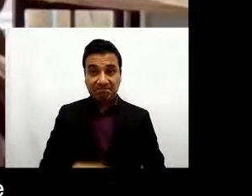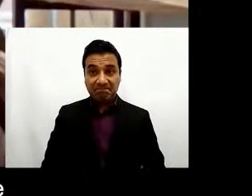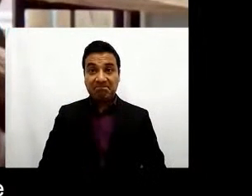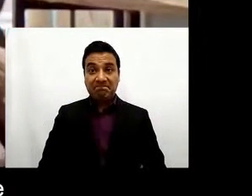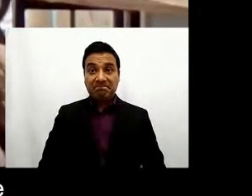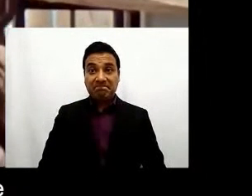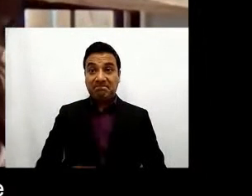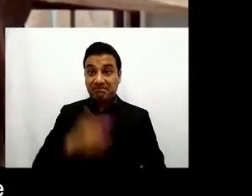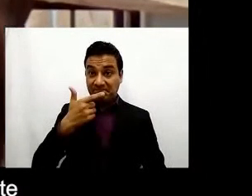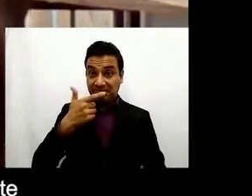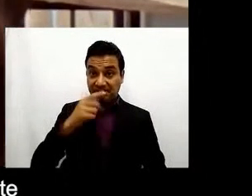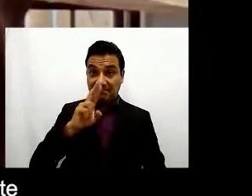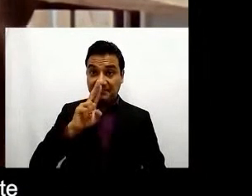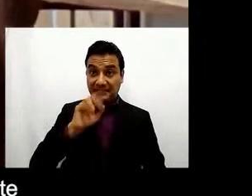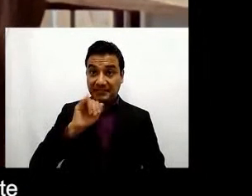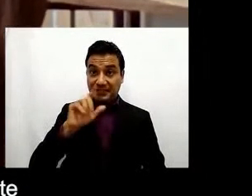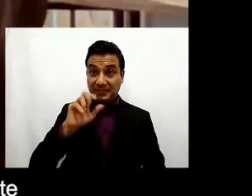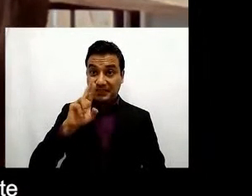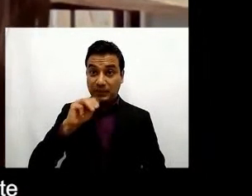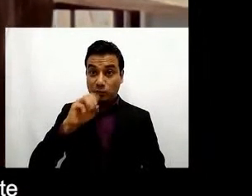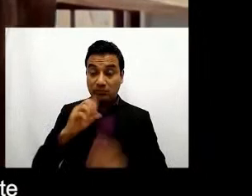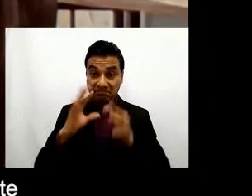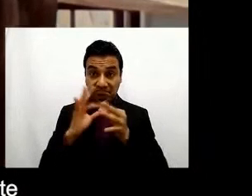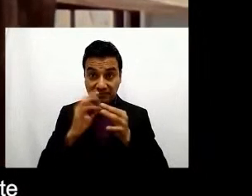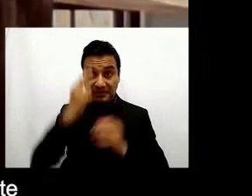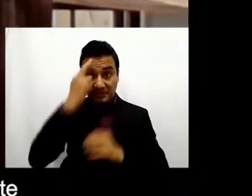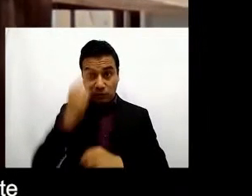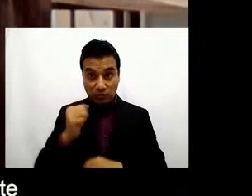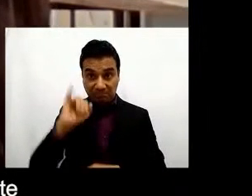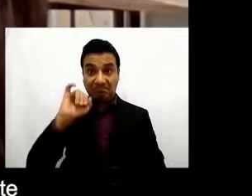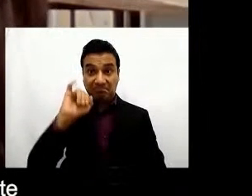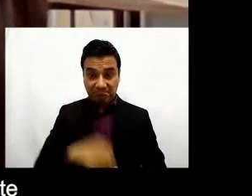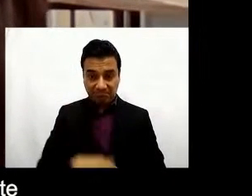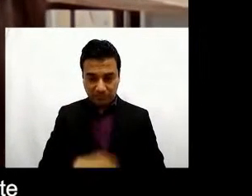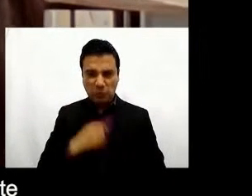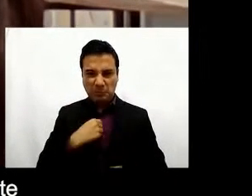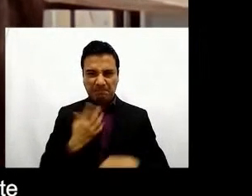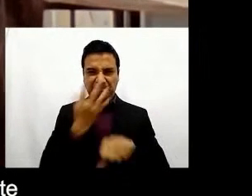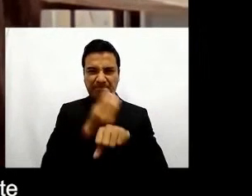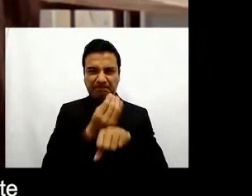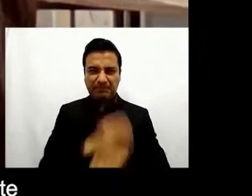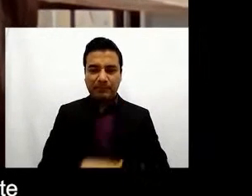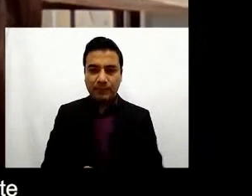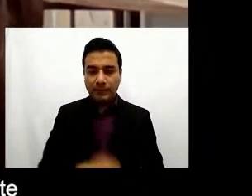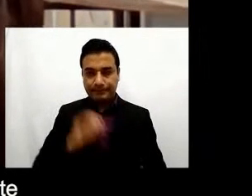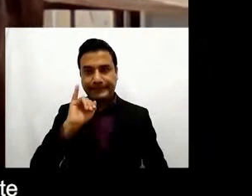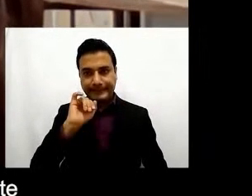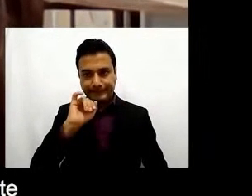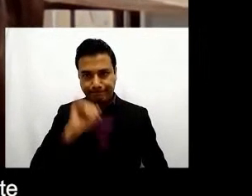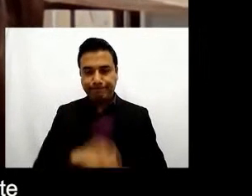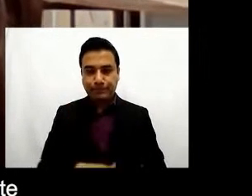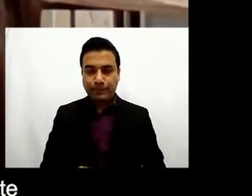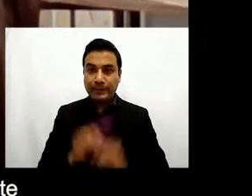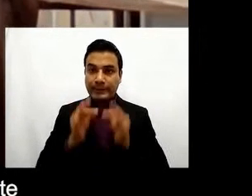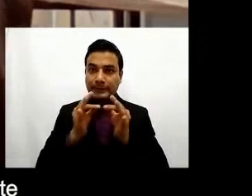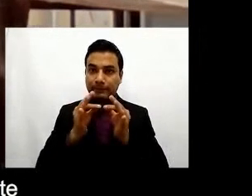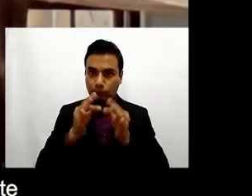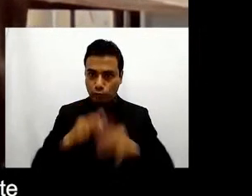muy bien Guillermo, yo diría que, bueno, efectivamente es muy importante